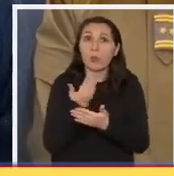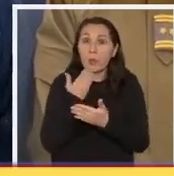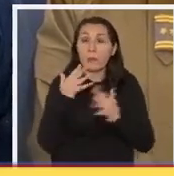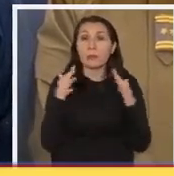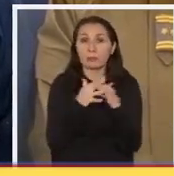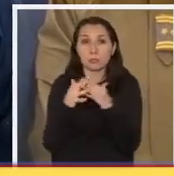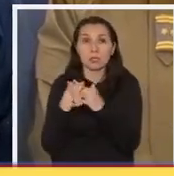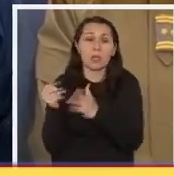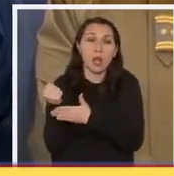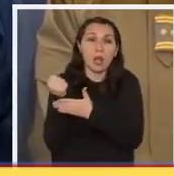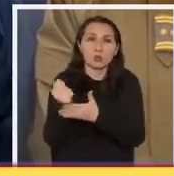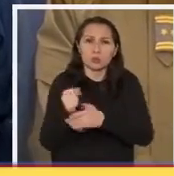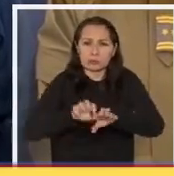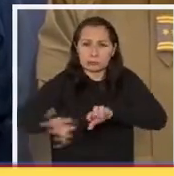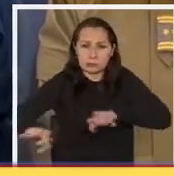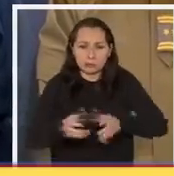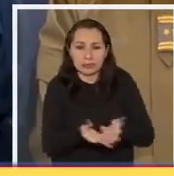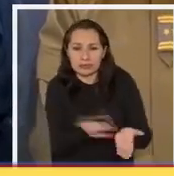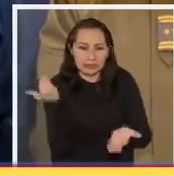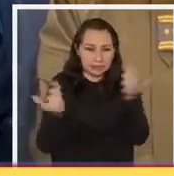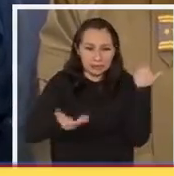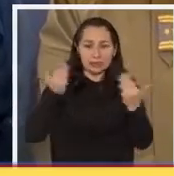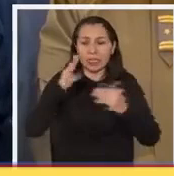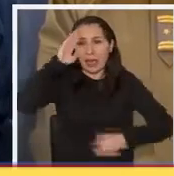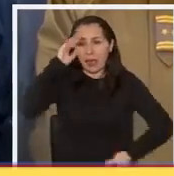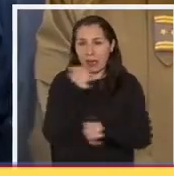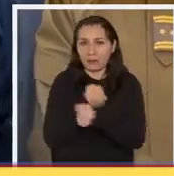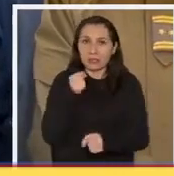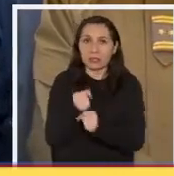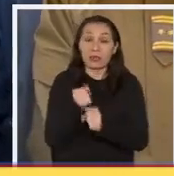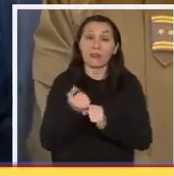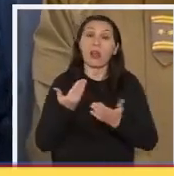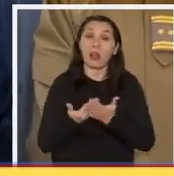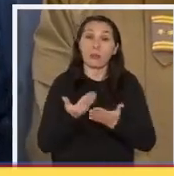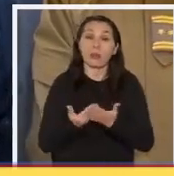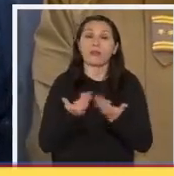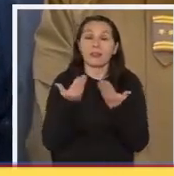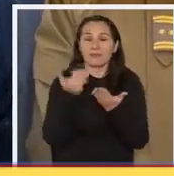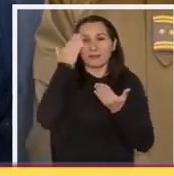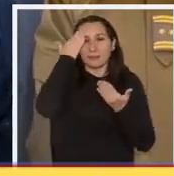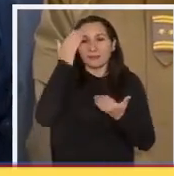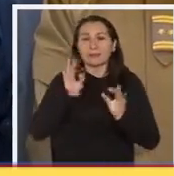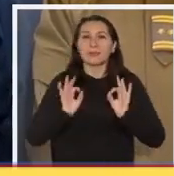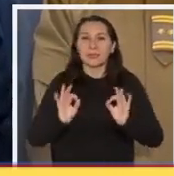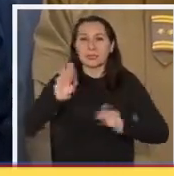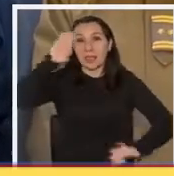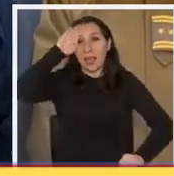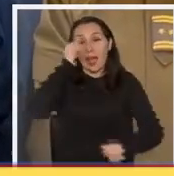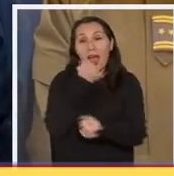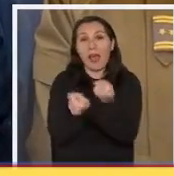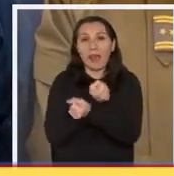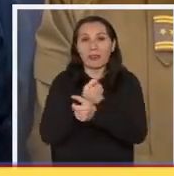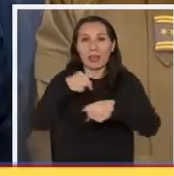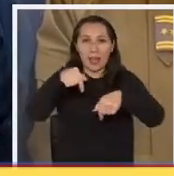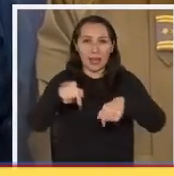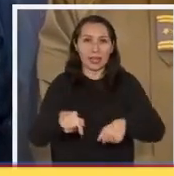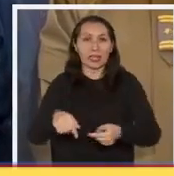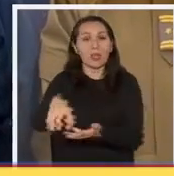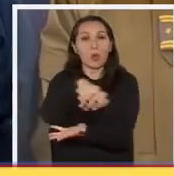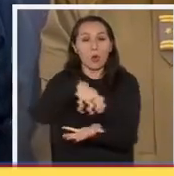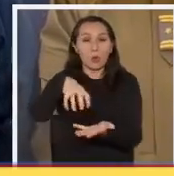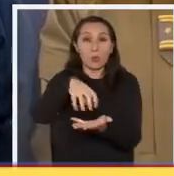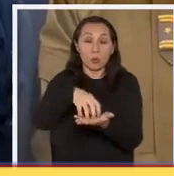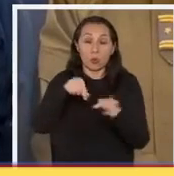el ejército retirando escombros, está carabineros trabajando. Quiero aprovechar de mandarle un saludo especial a los carabineros de acá, de la